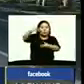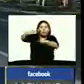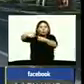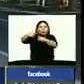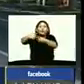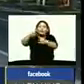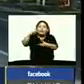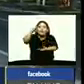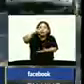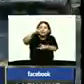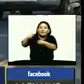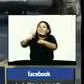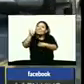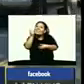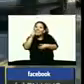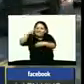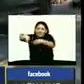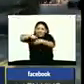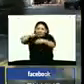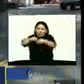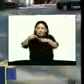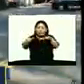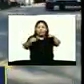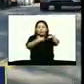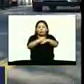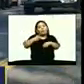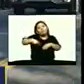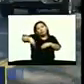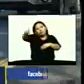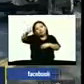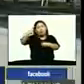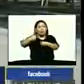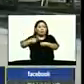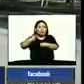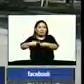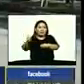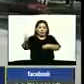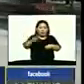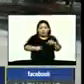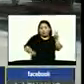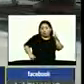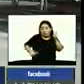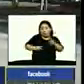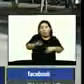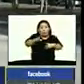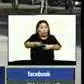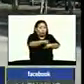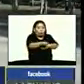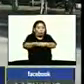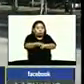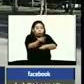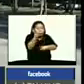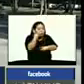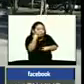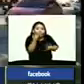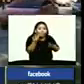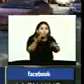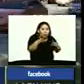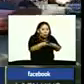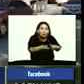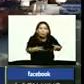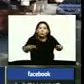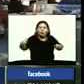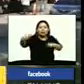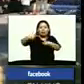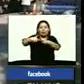propano sobre la carretera que conduce de Quezaltepeque a San Salvador. Cuerpo de bomberos se mantuvo en la zona ante la fuga de gas